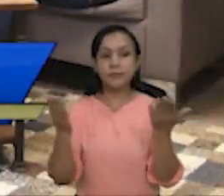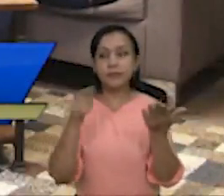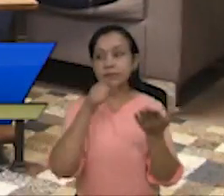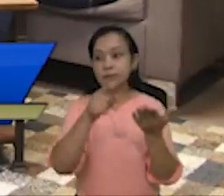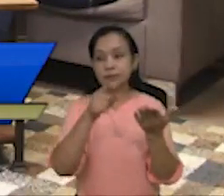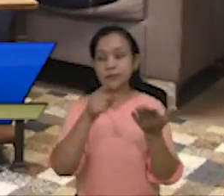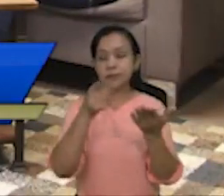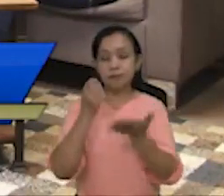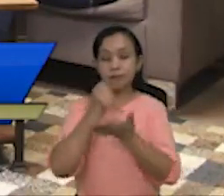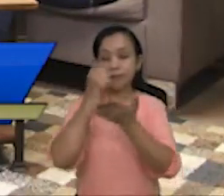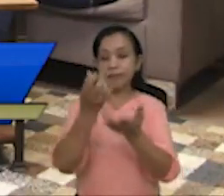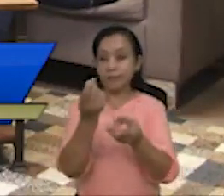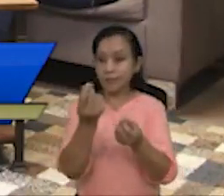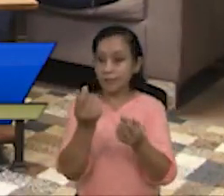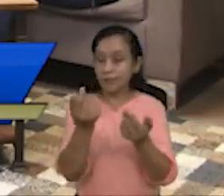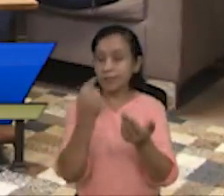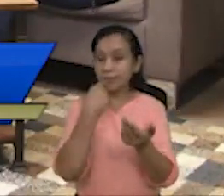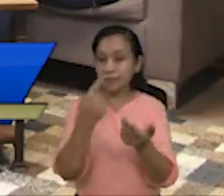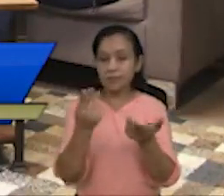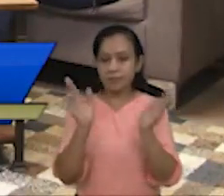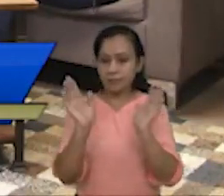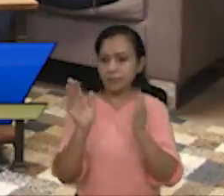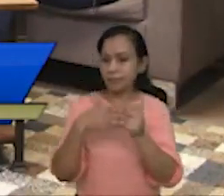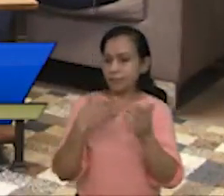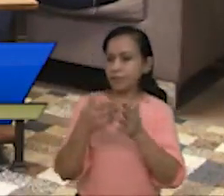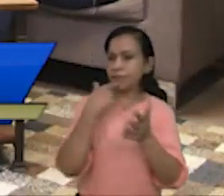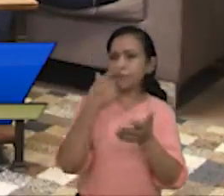un financiamiento, vos lo decís. O sea,